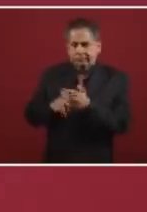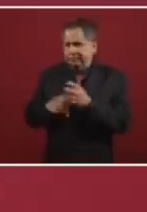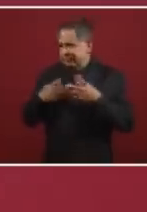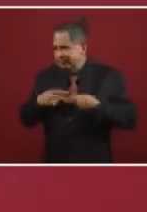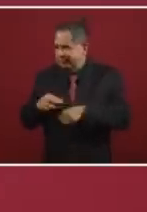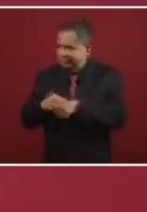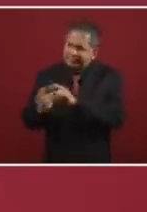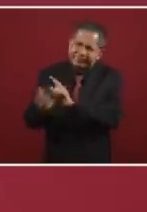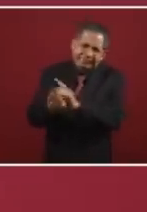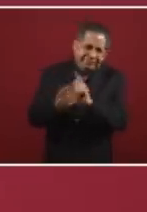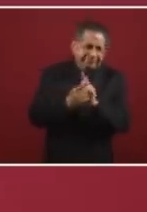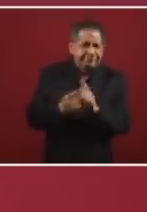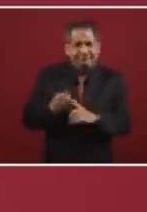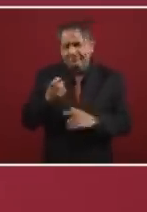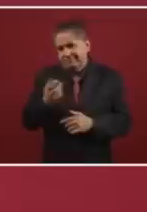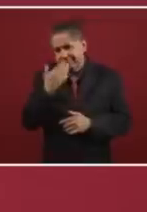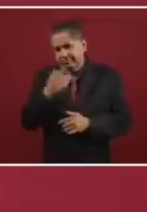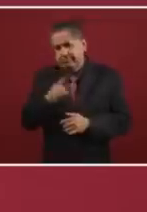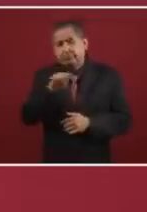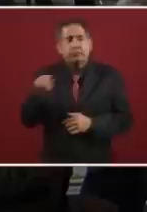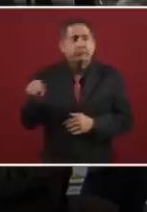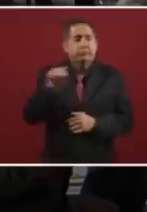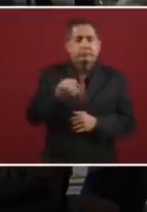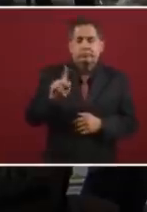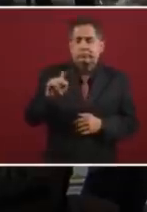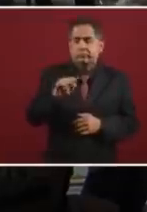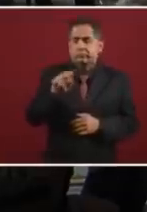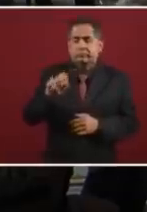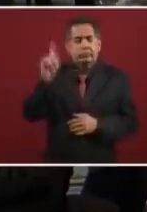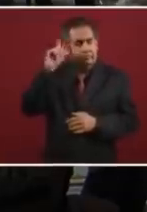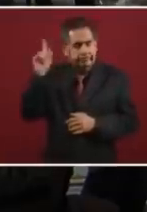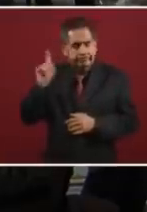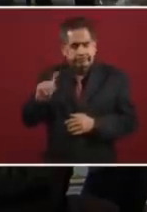gente luego en pinos zacatecas